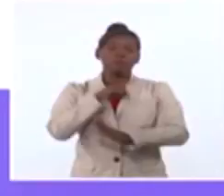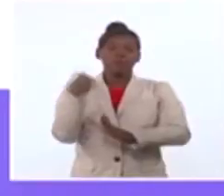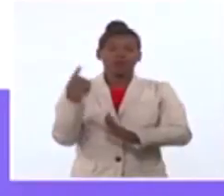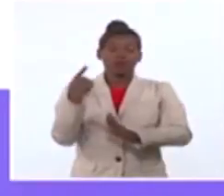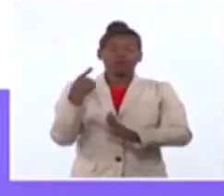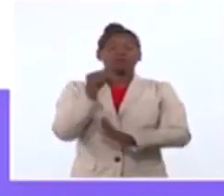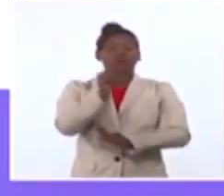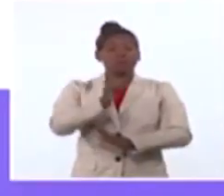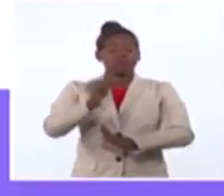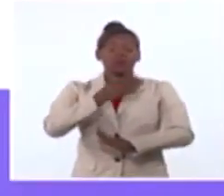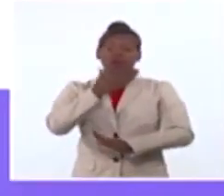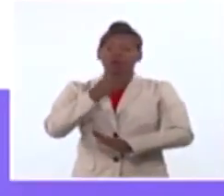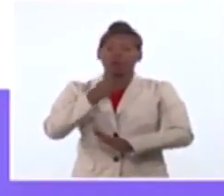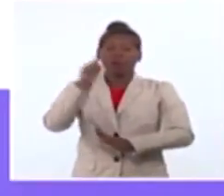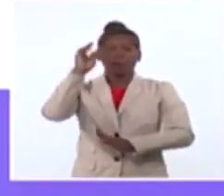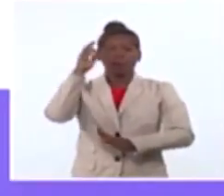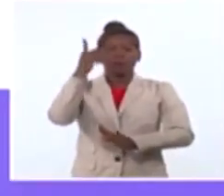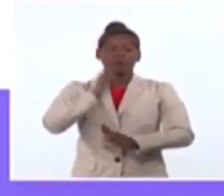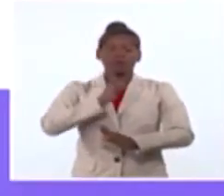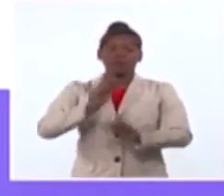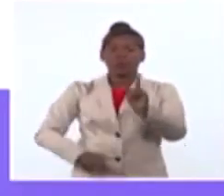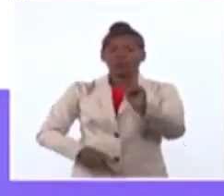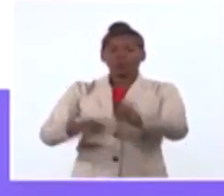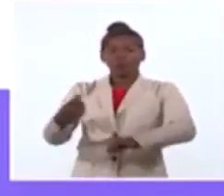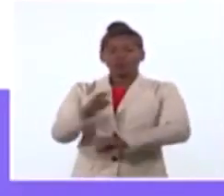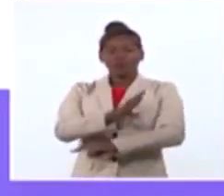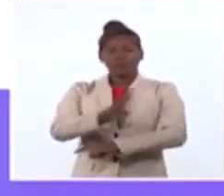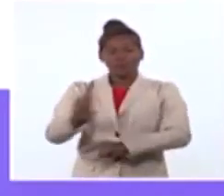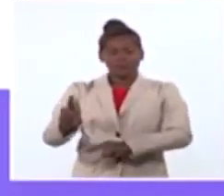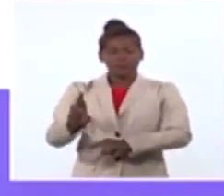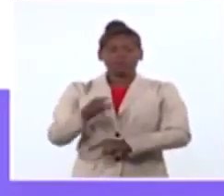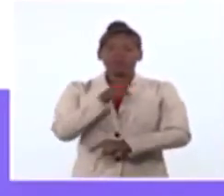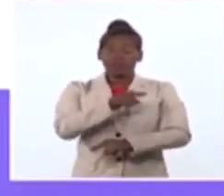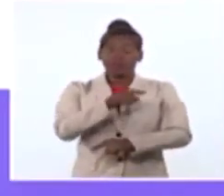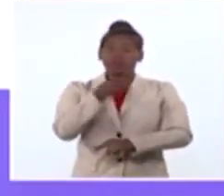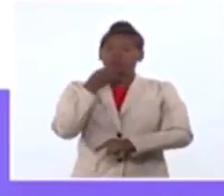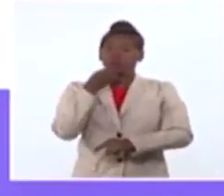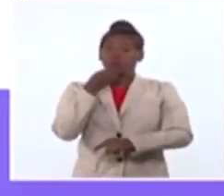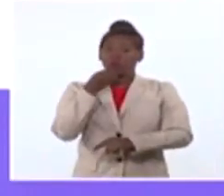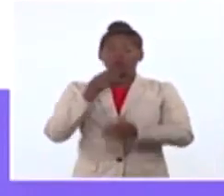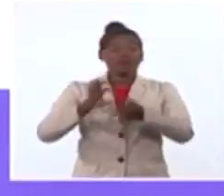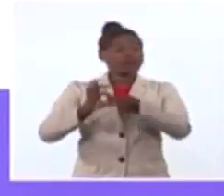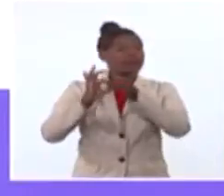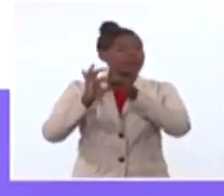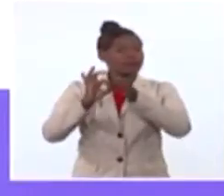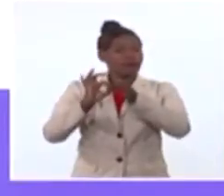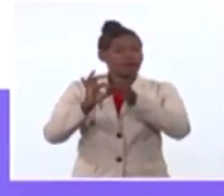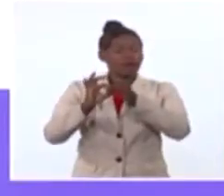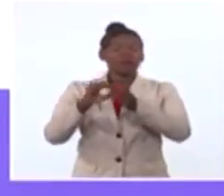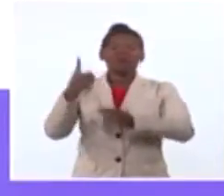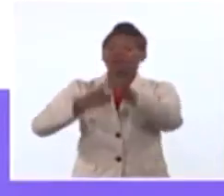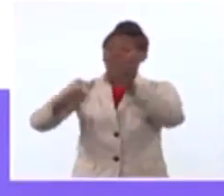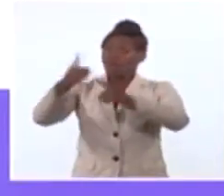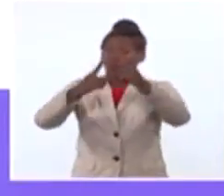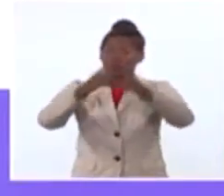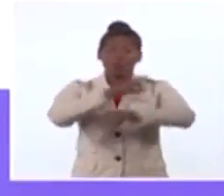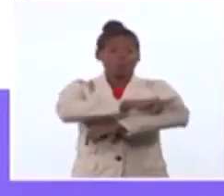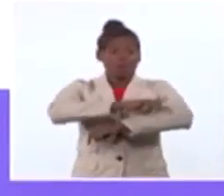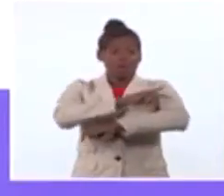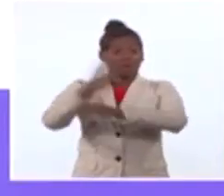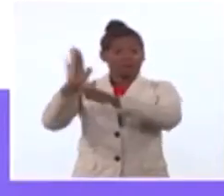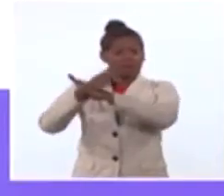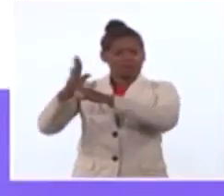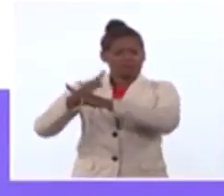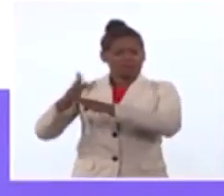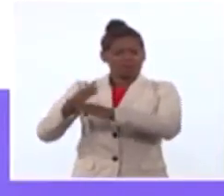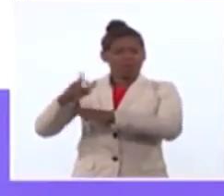conducen, por supuesto, a consecuencias que en otros países han provocado conflictos,